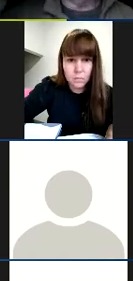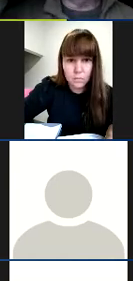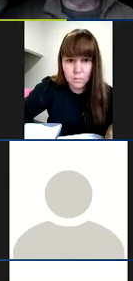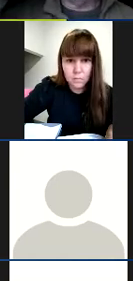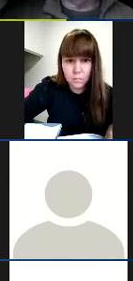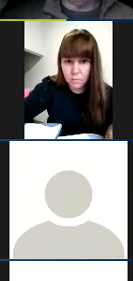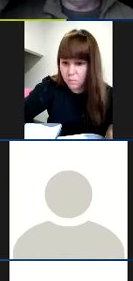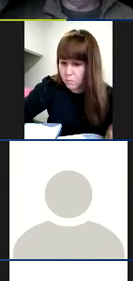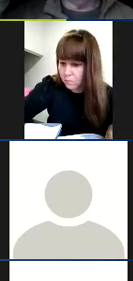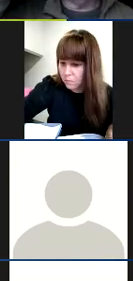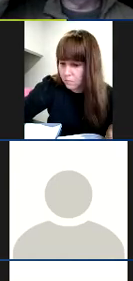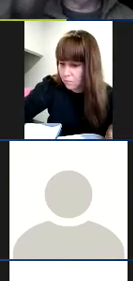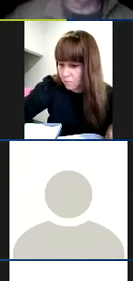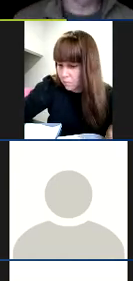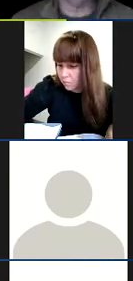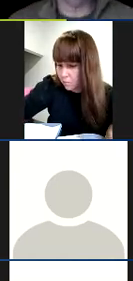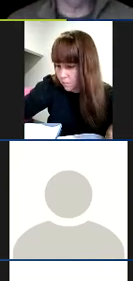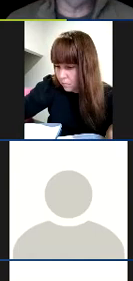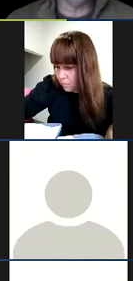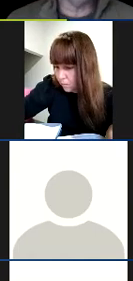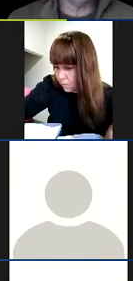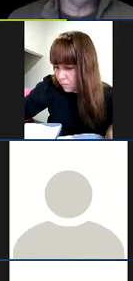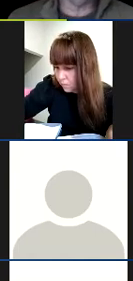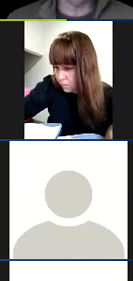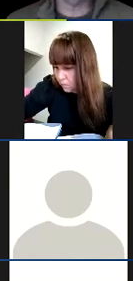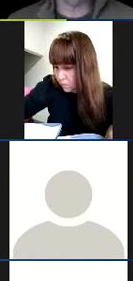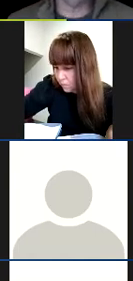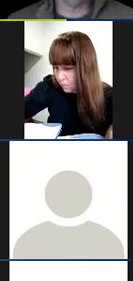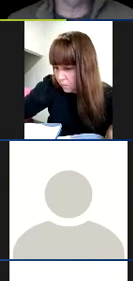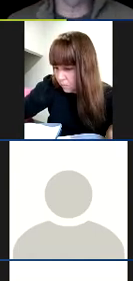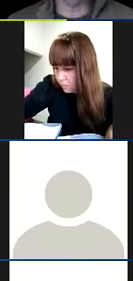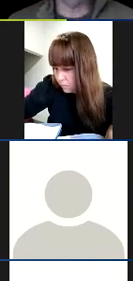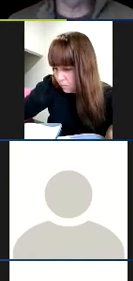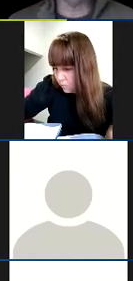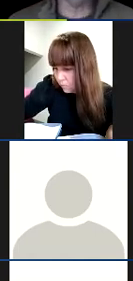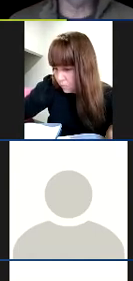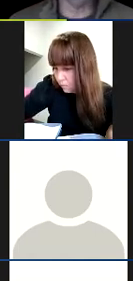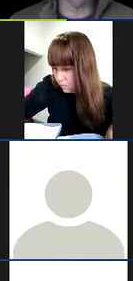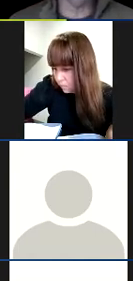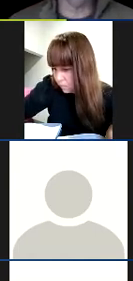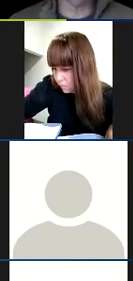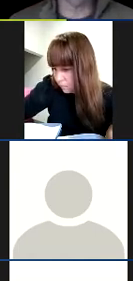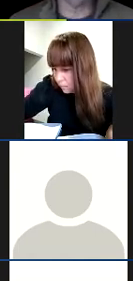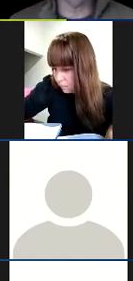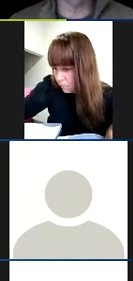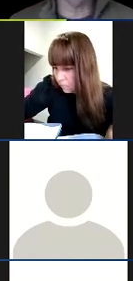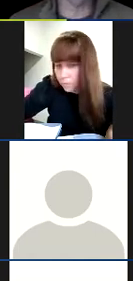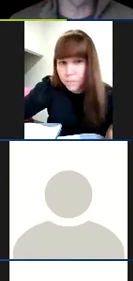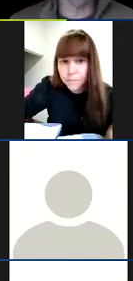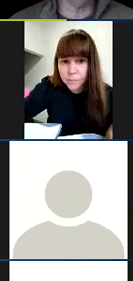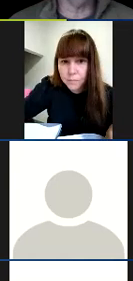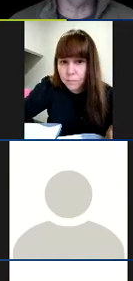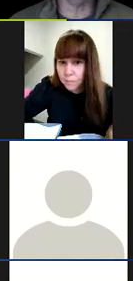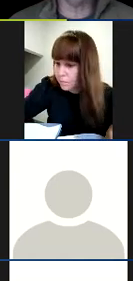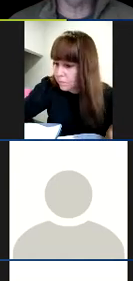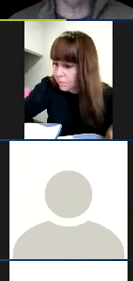7. La distribución de las utilidades y el soporte de las pérdidas. Nada impide que los socios reglen cómo se van a distribuir las utilidades y soportar